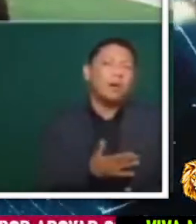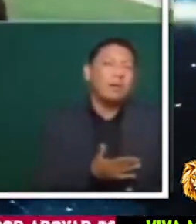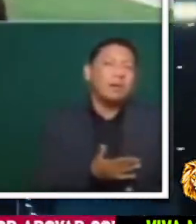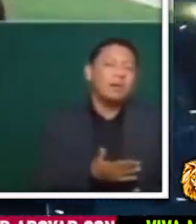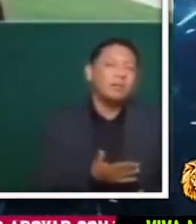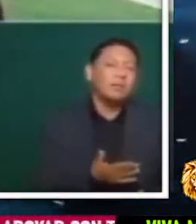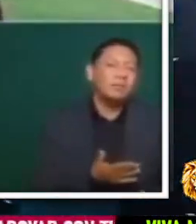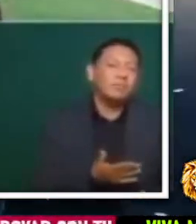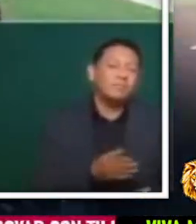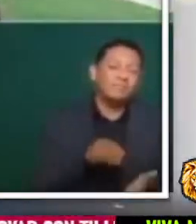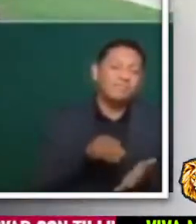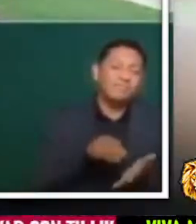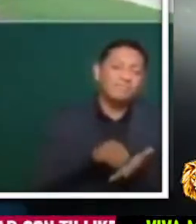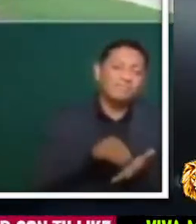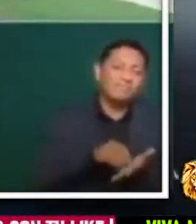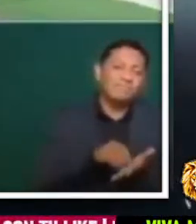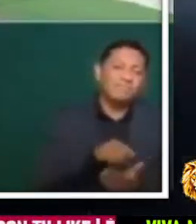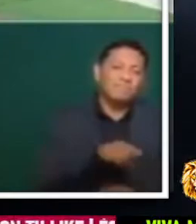los